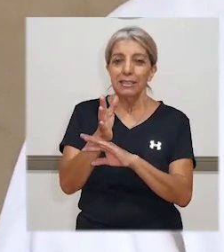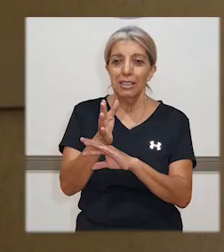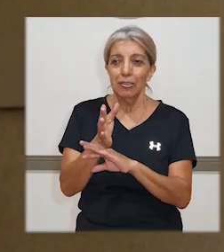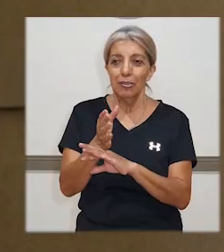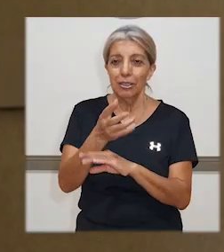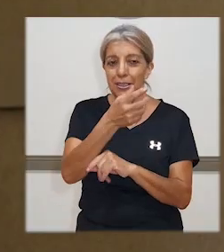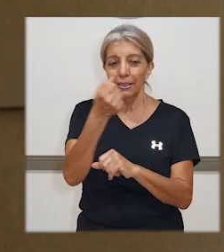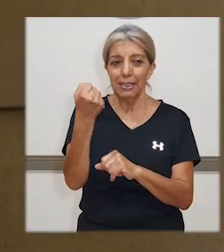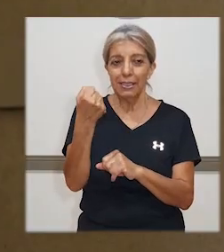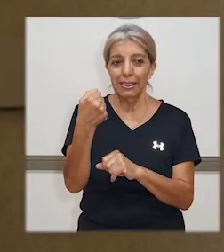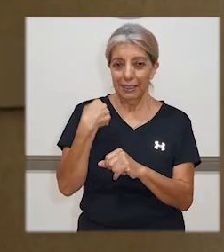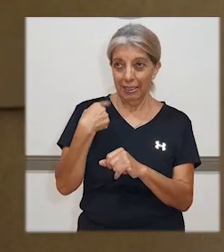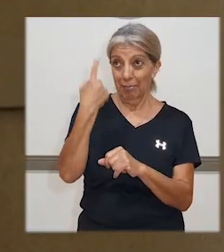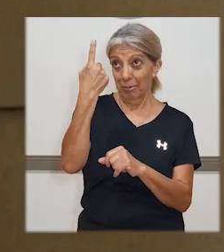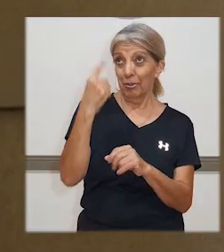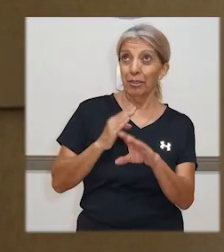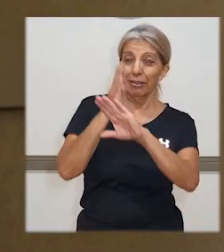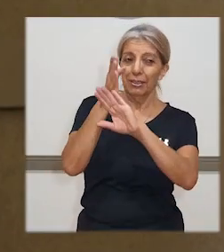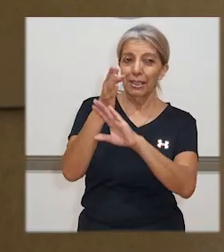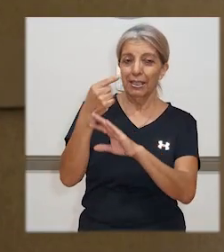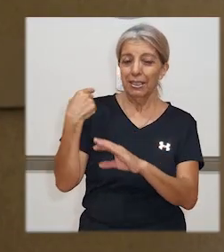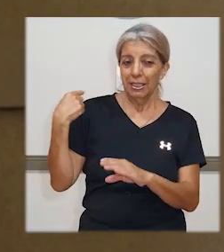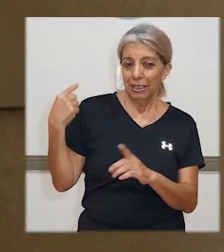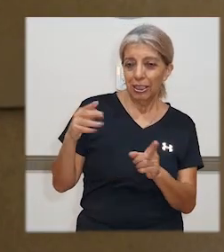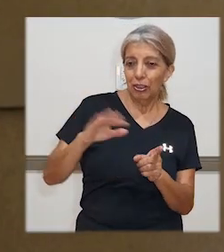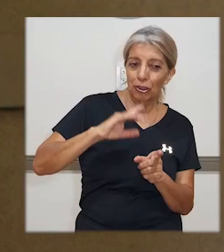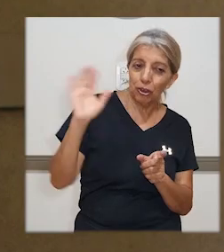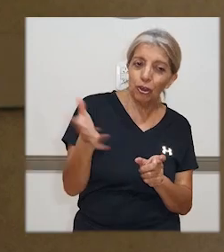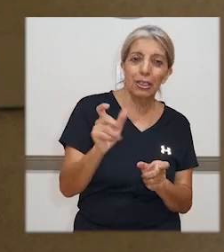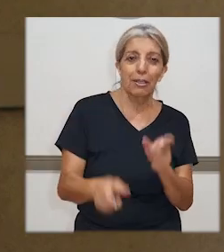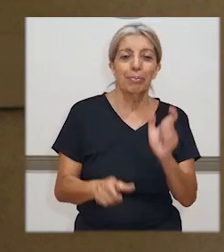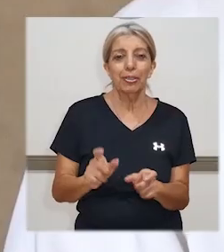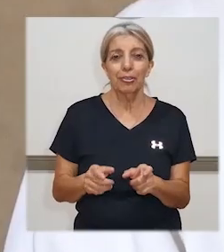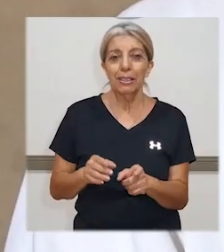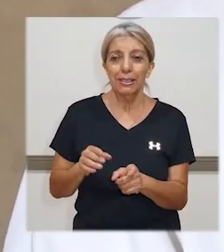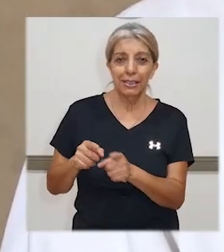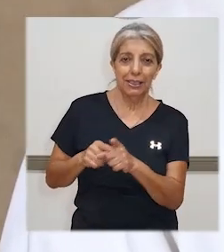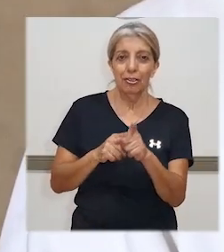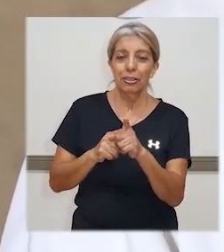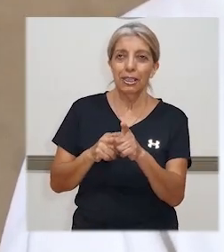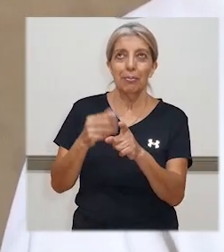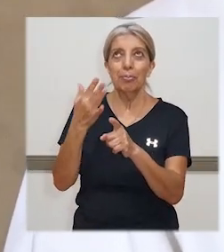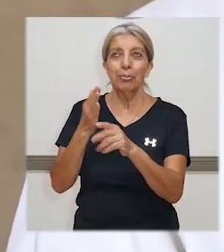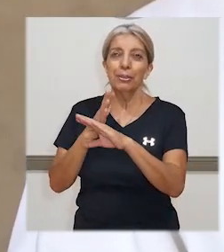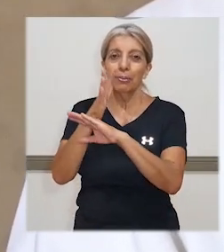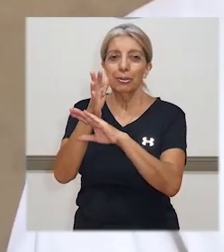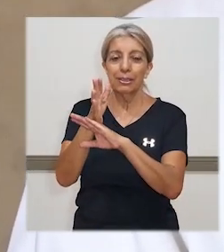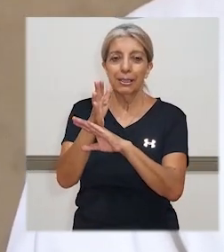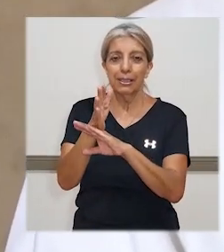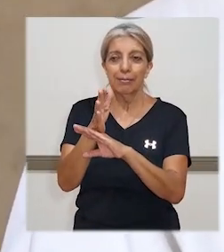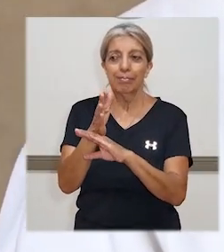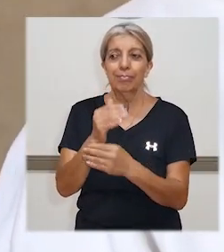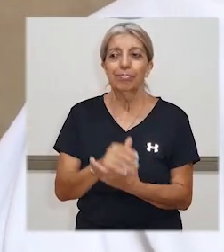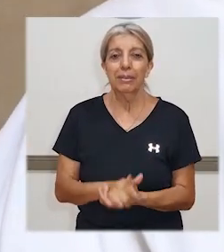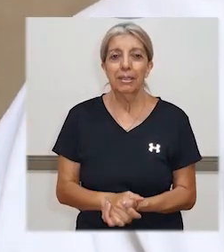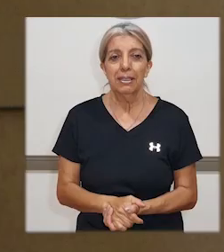salir. Y la imagen es muy hermosa, tiene referencias del Antiguo Testamento, donde Dios hizo salir a